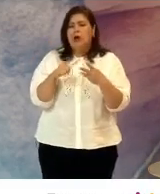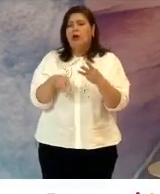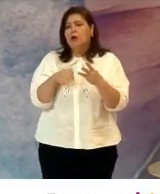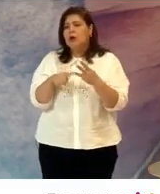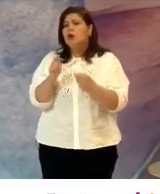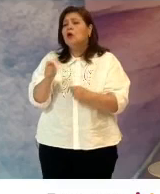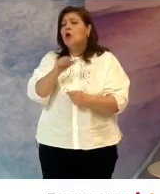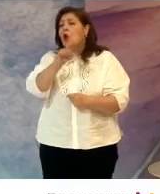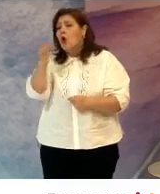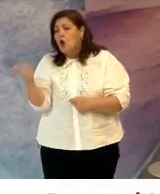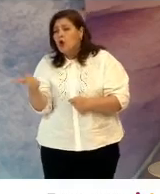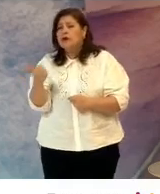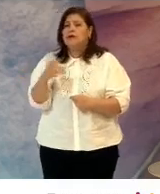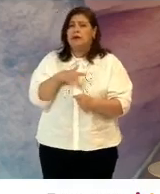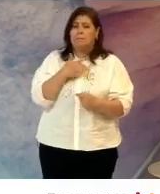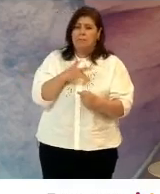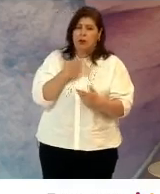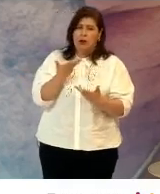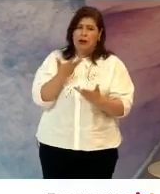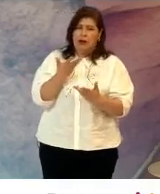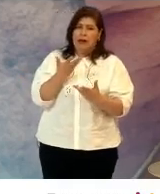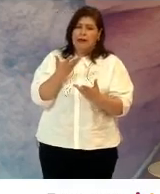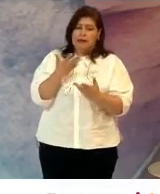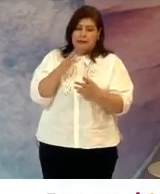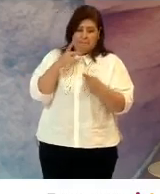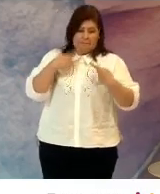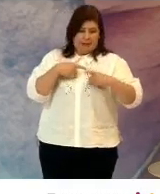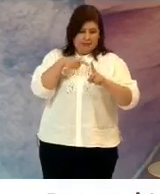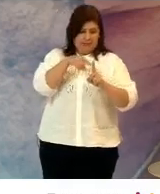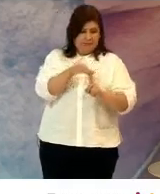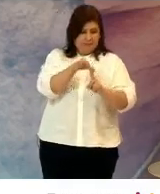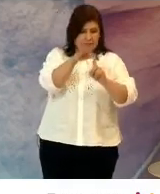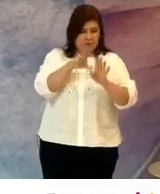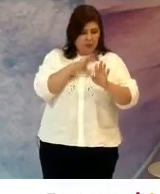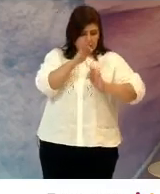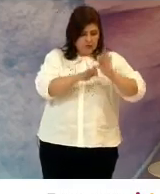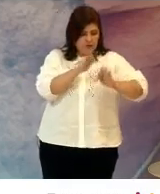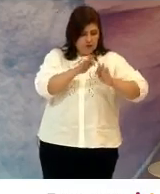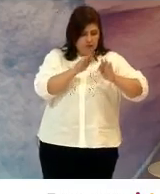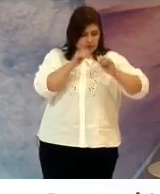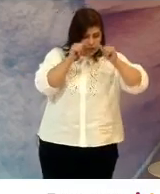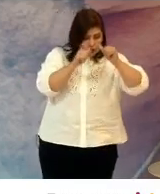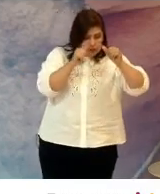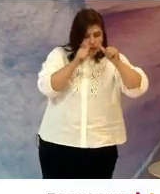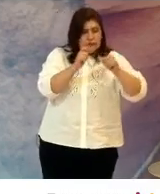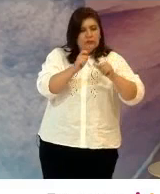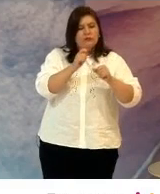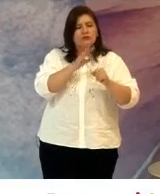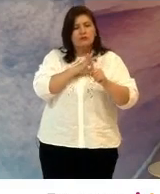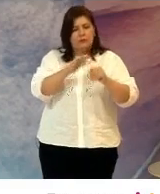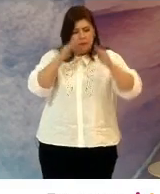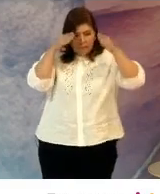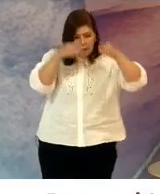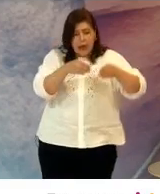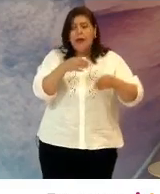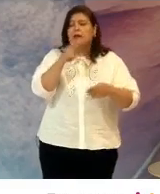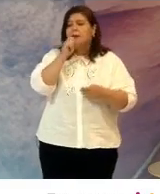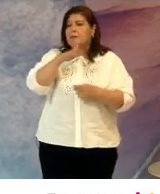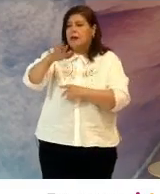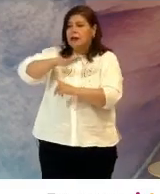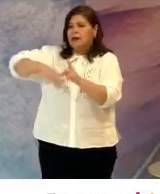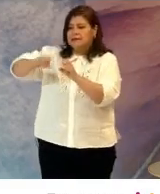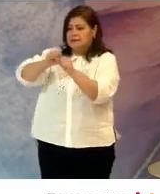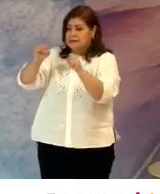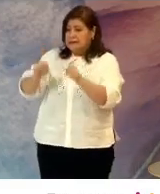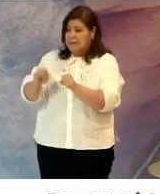los caminos enfocados en el paciente. Y como el sistema de salud realmente